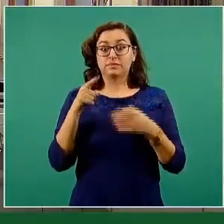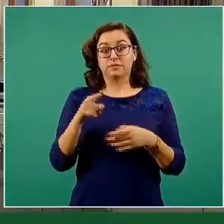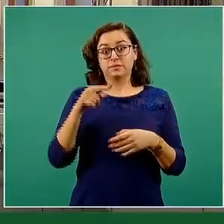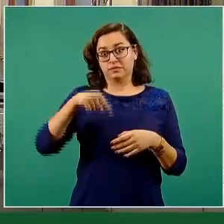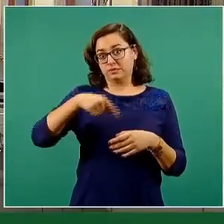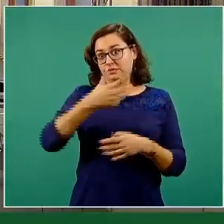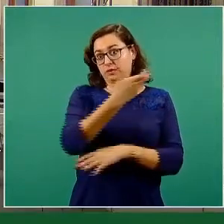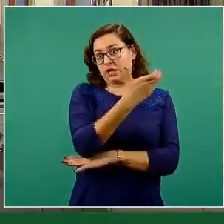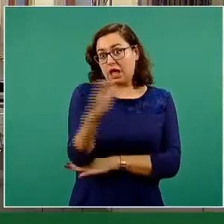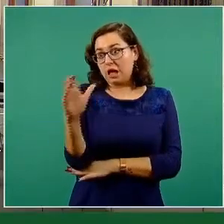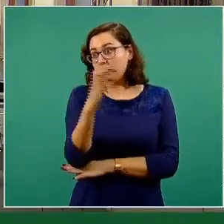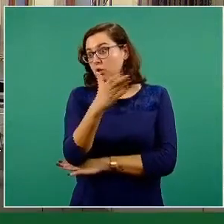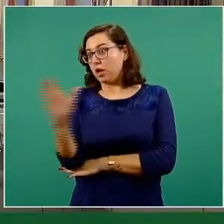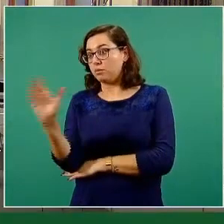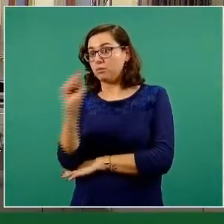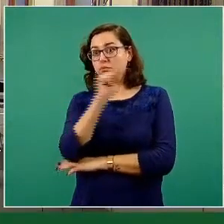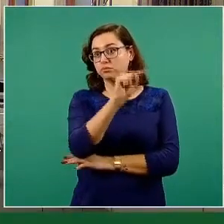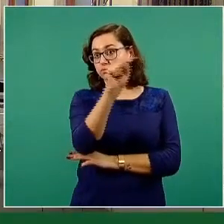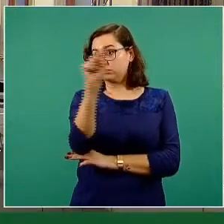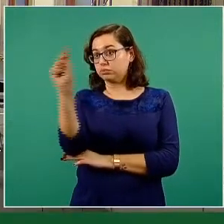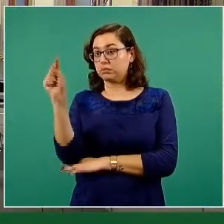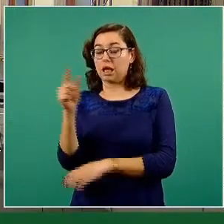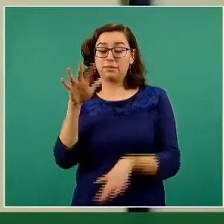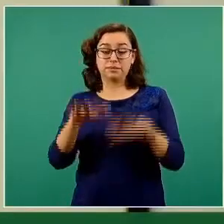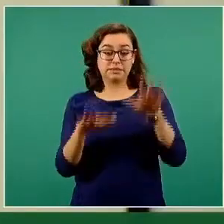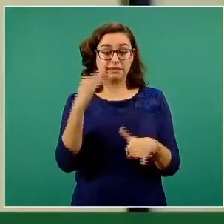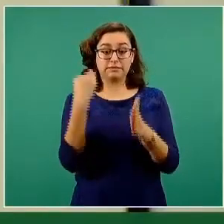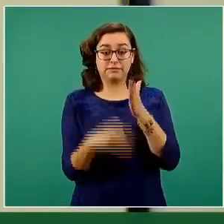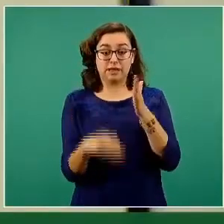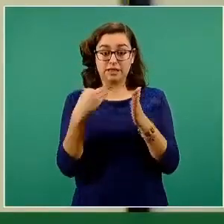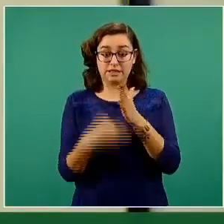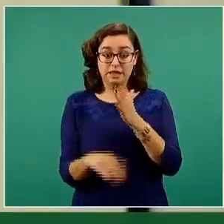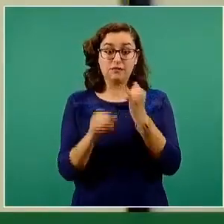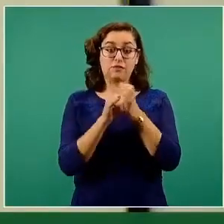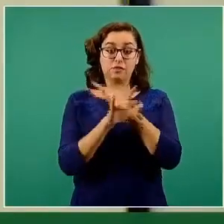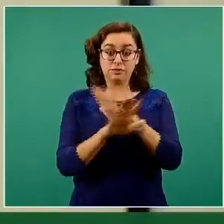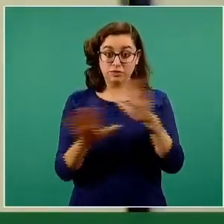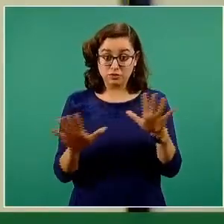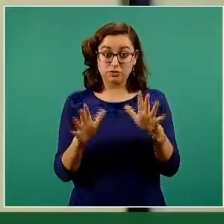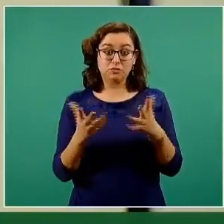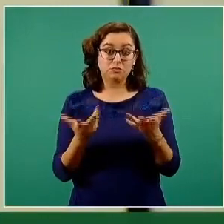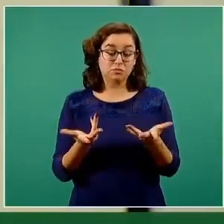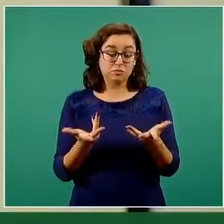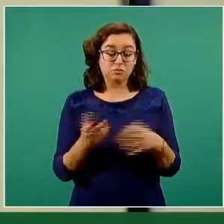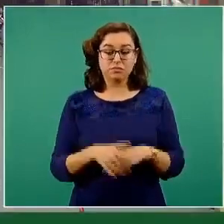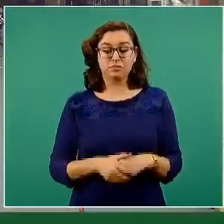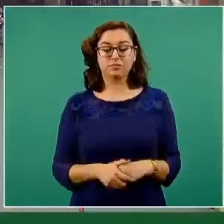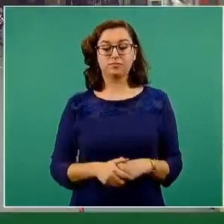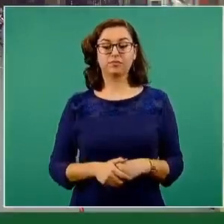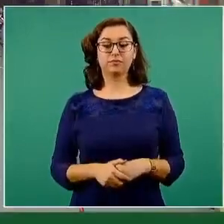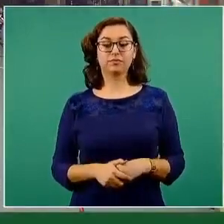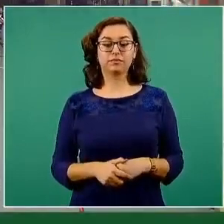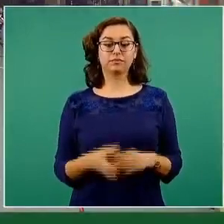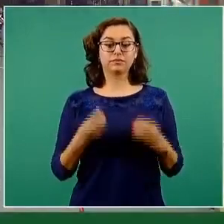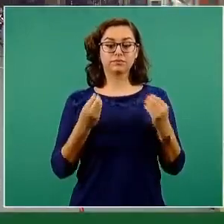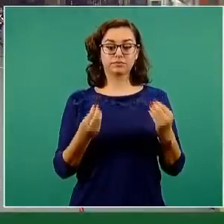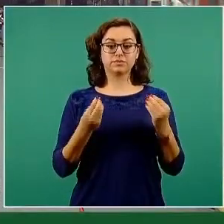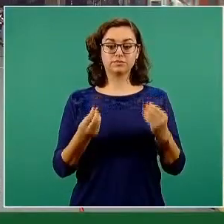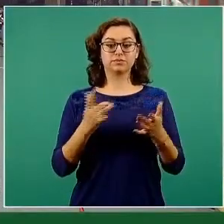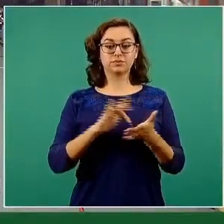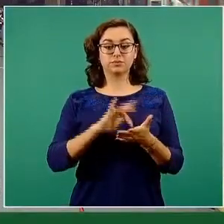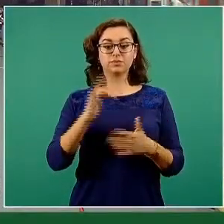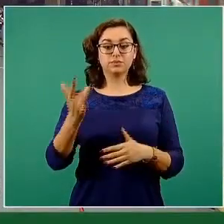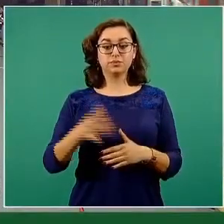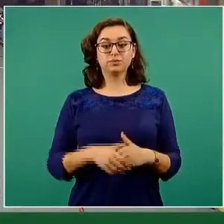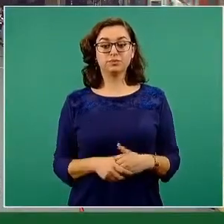rurales y donde hay difícil acceso a esas clínicas o hospitales que pueda haber. Muchas gracias. Y ojalá